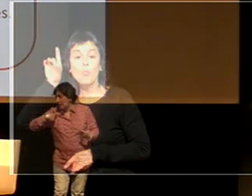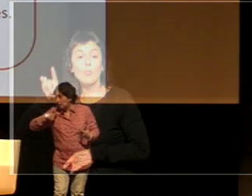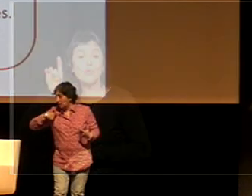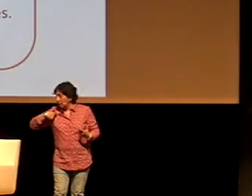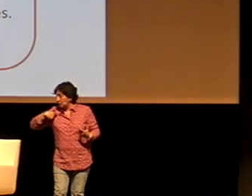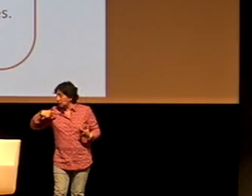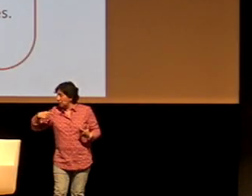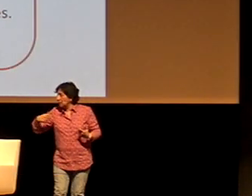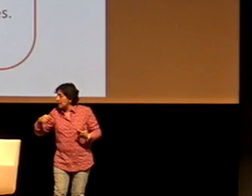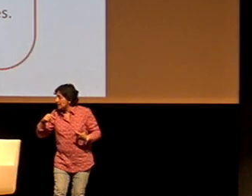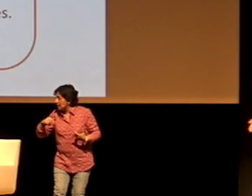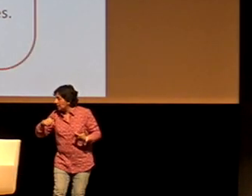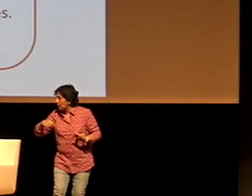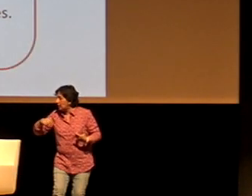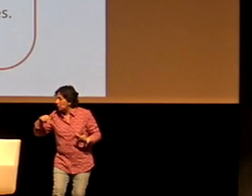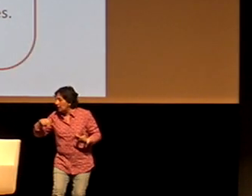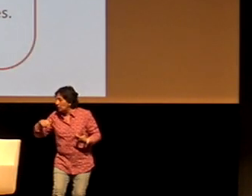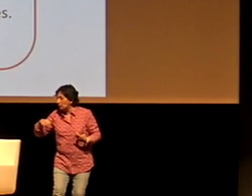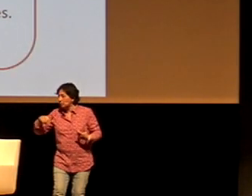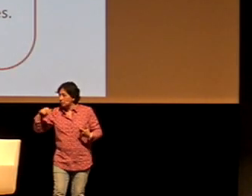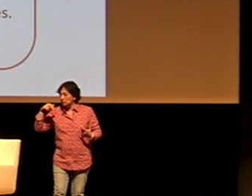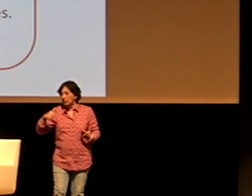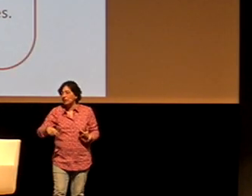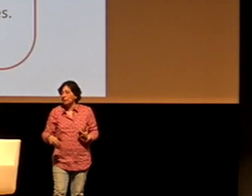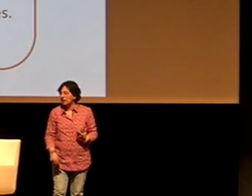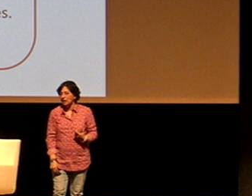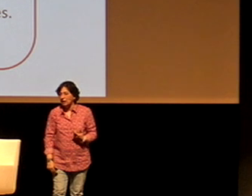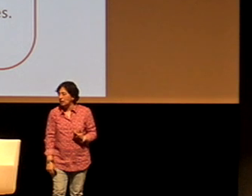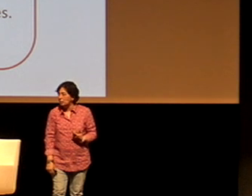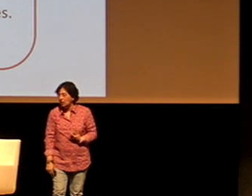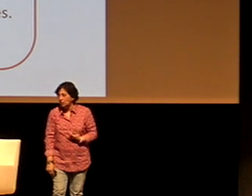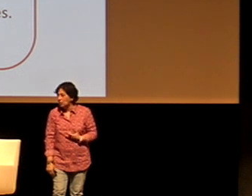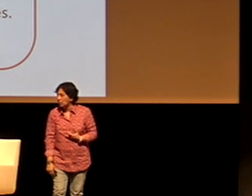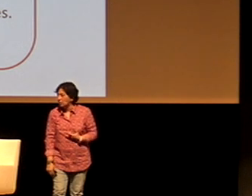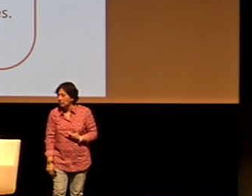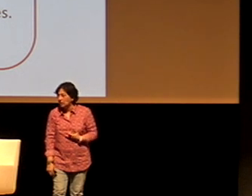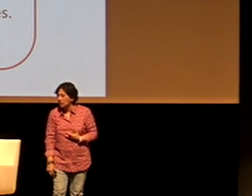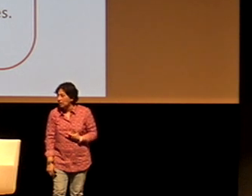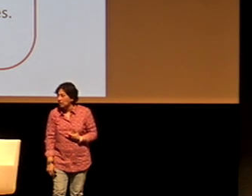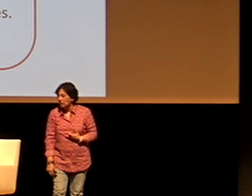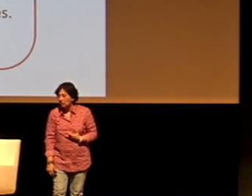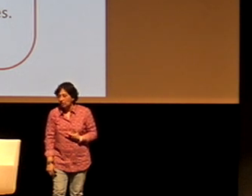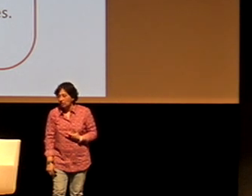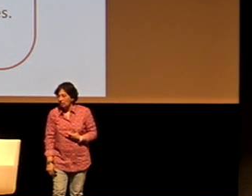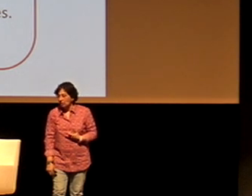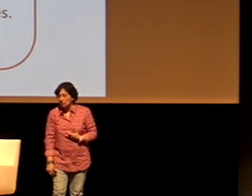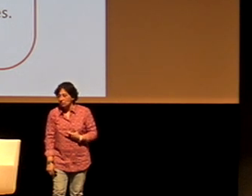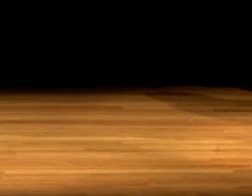material sino también enseñar al alumnado me da una pena llamarle alumnado en educación infantil es como